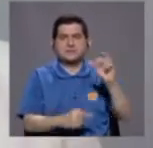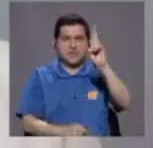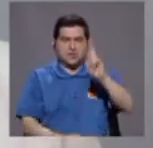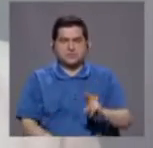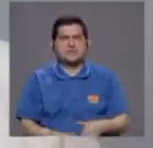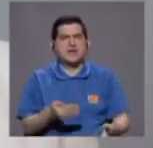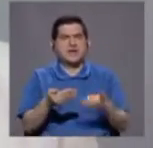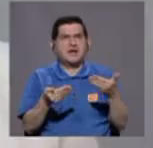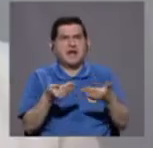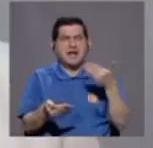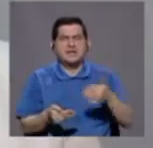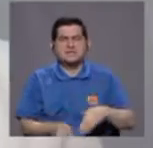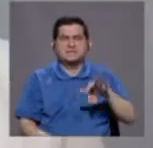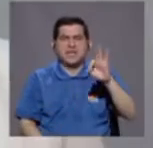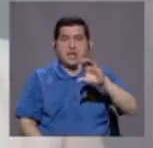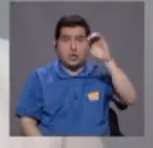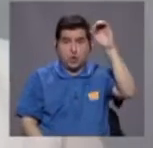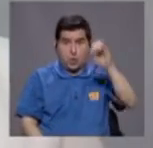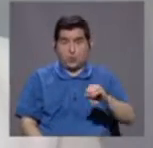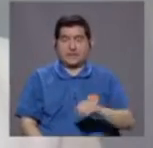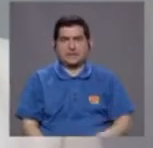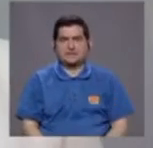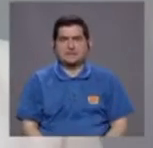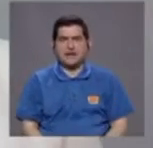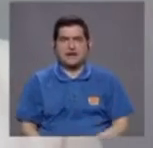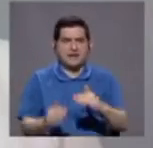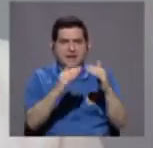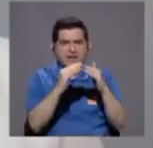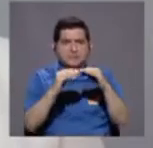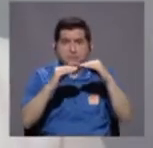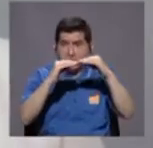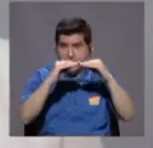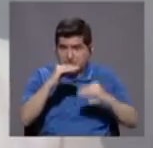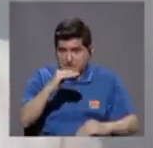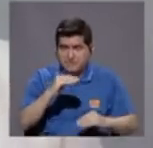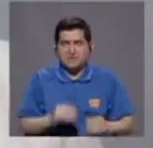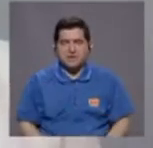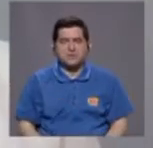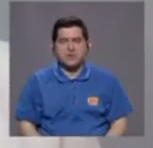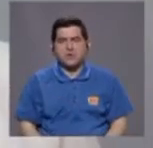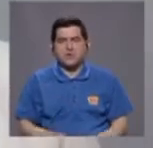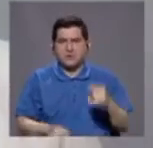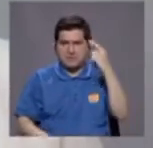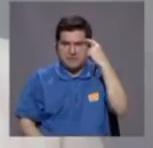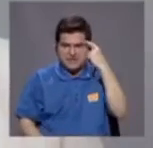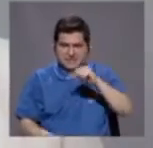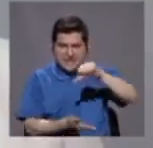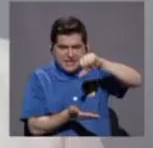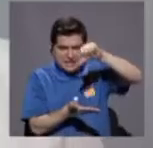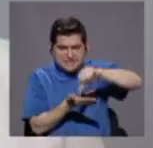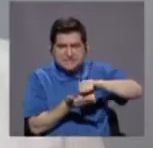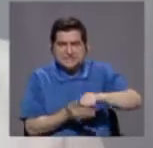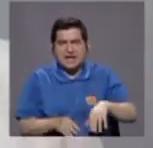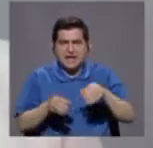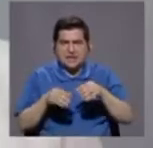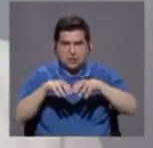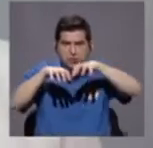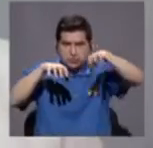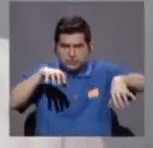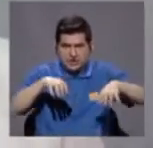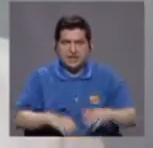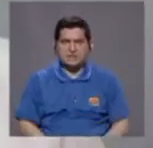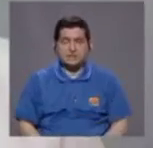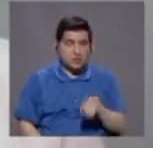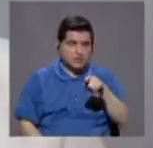del 90%. En las ciudades menores, por ejemplo, cabeceras de cantón, la alfabetización